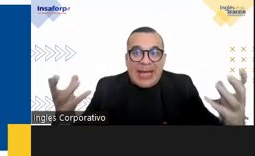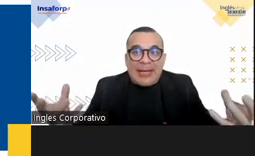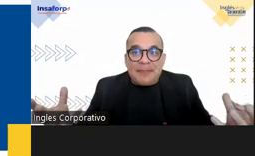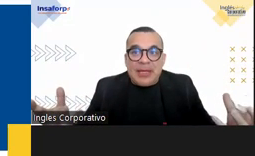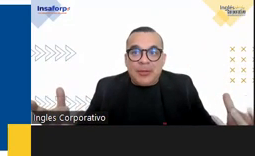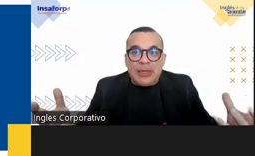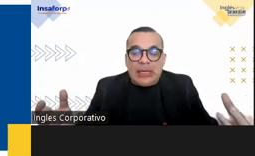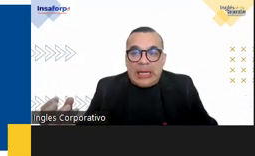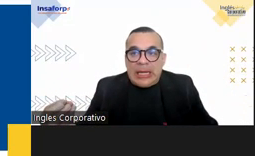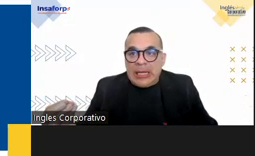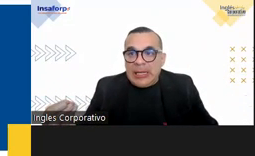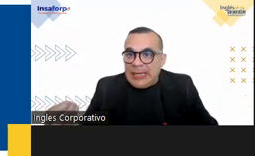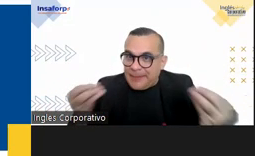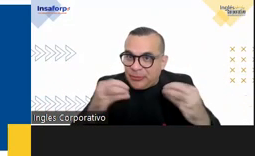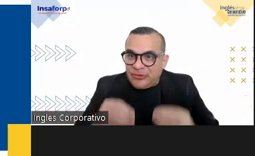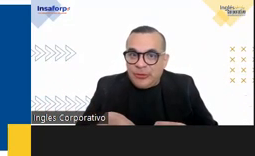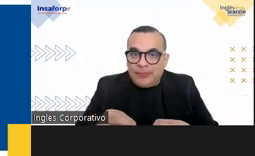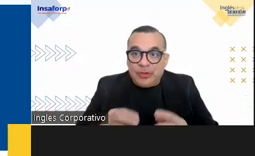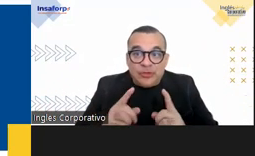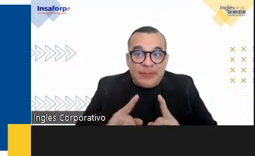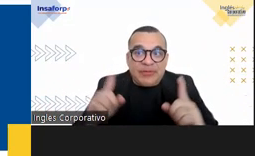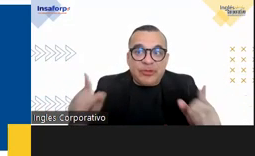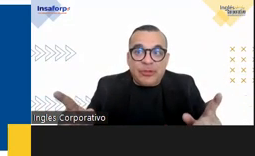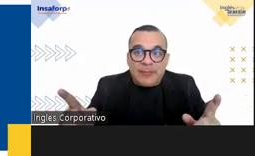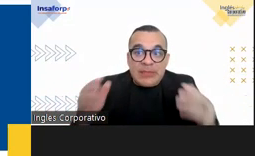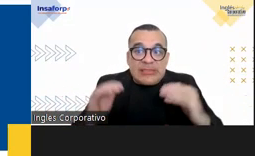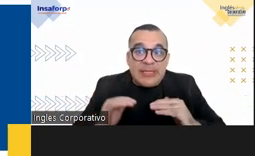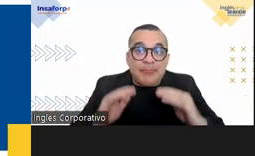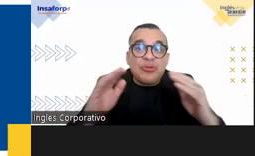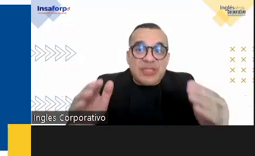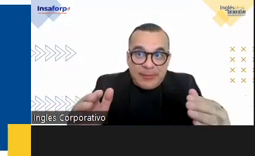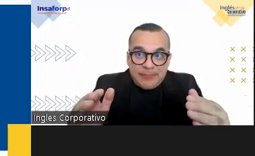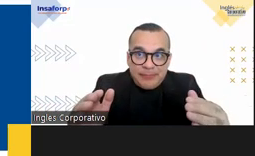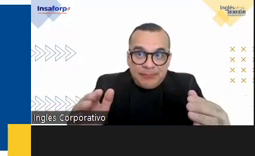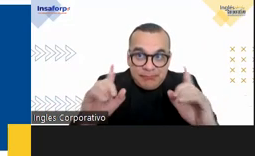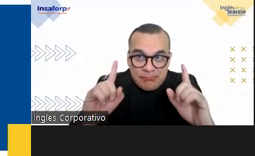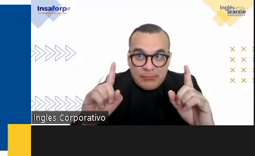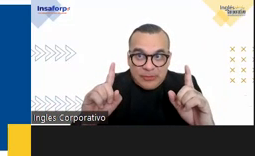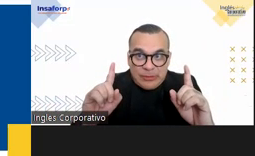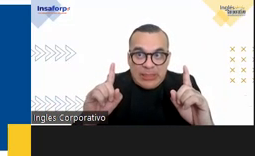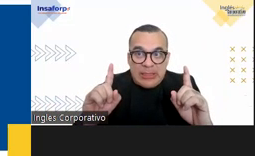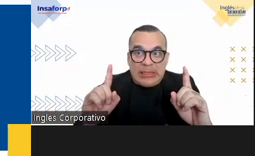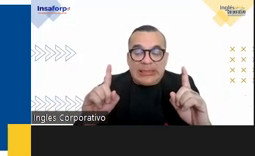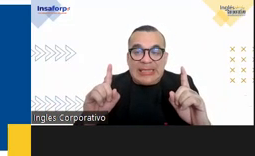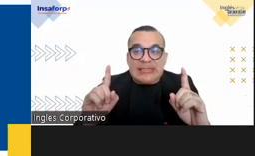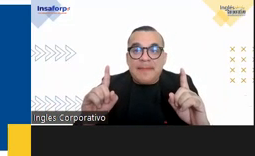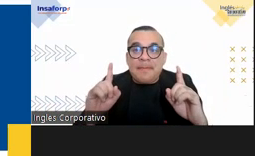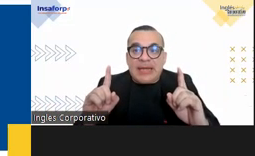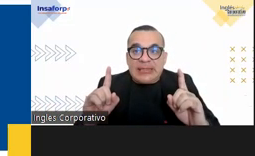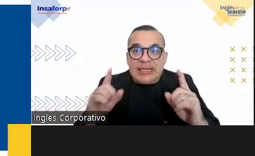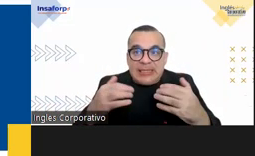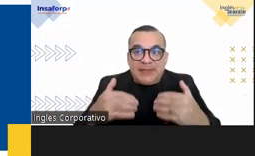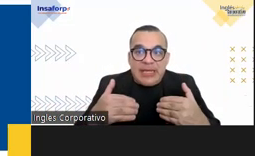que ha cambiado la posición. No se presiona, se impulsa. Es una de